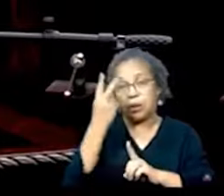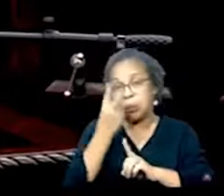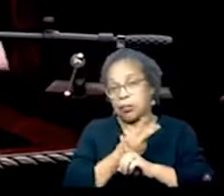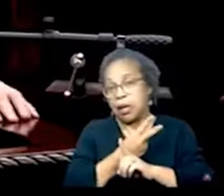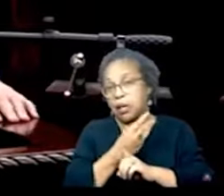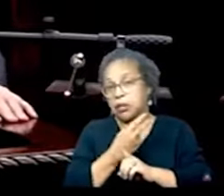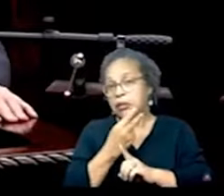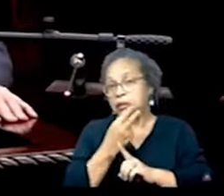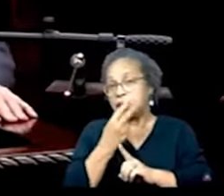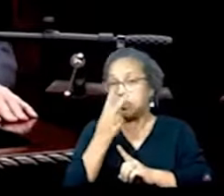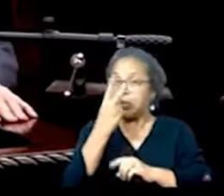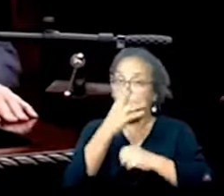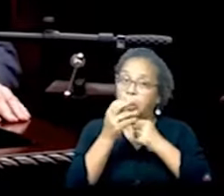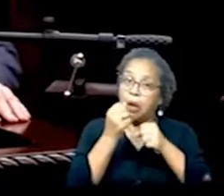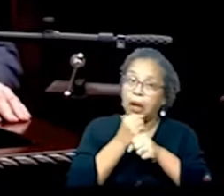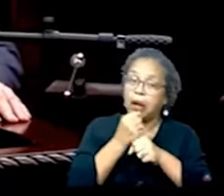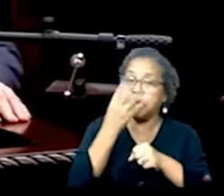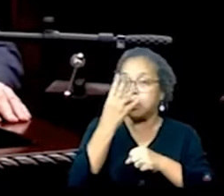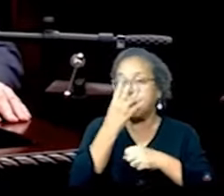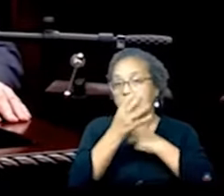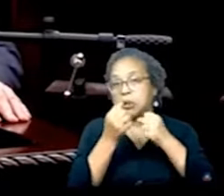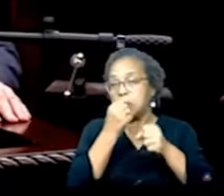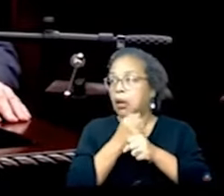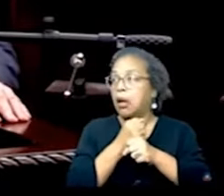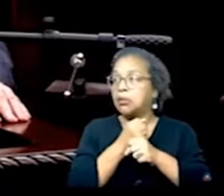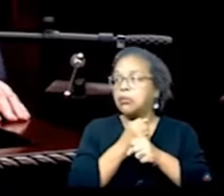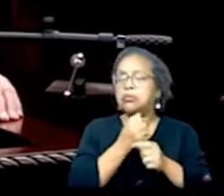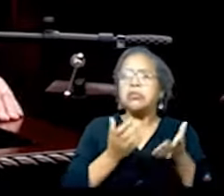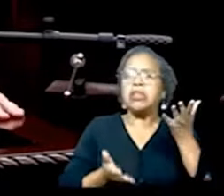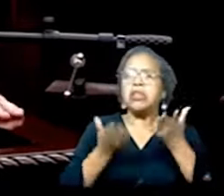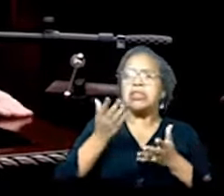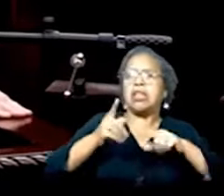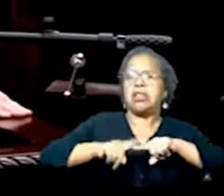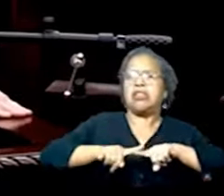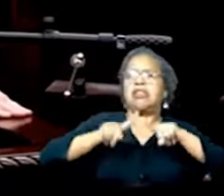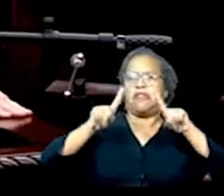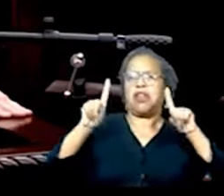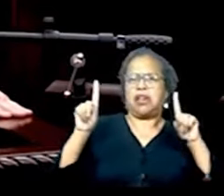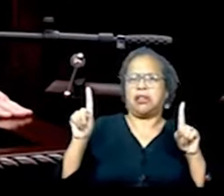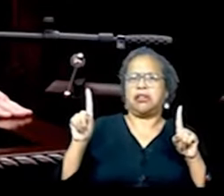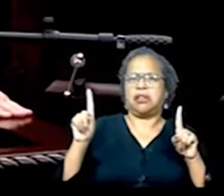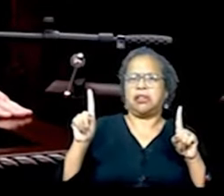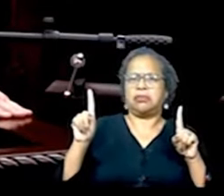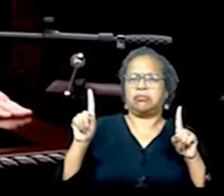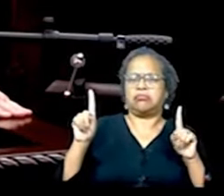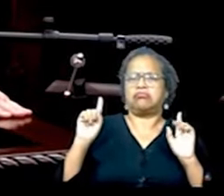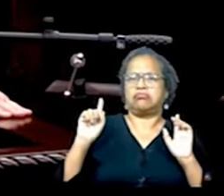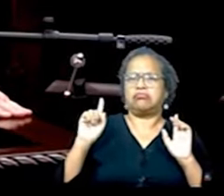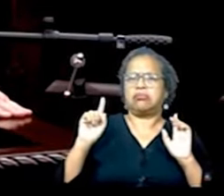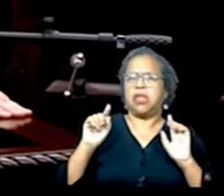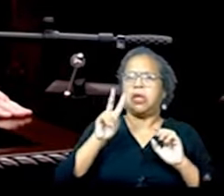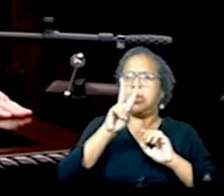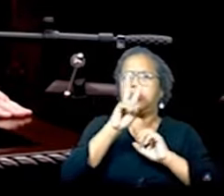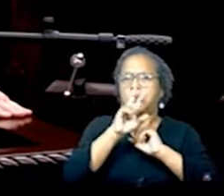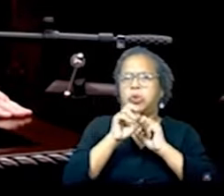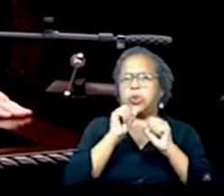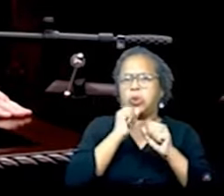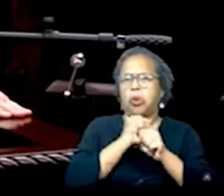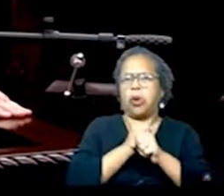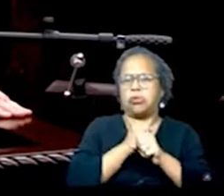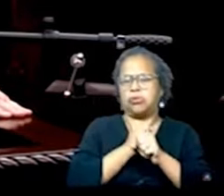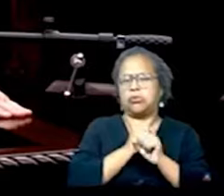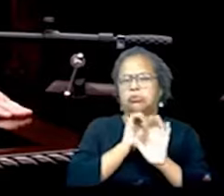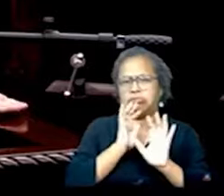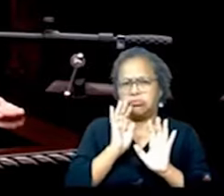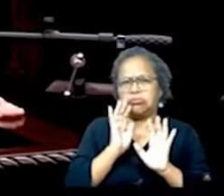la única diferencia es que dura dos años. En esta ocasión, nombrada por decreto, puede durar un mes, puede durar